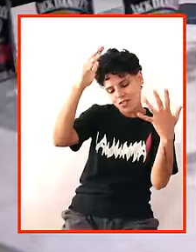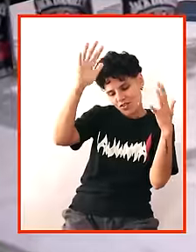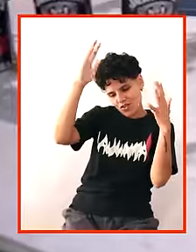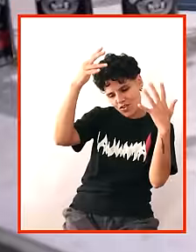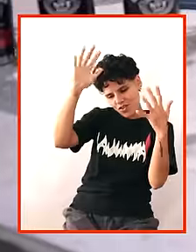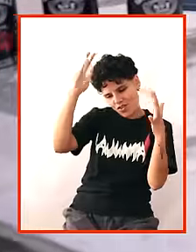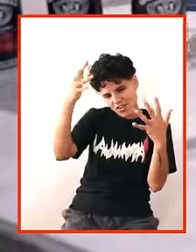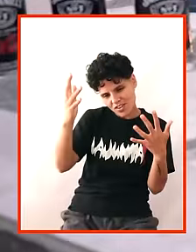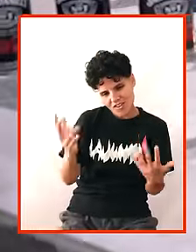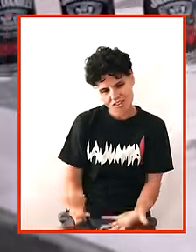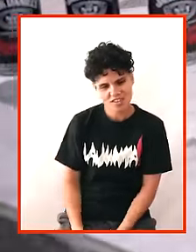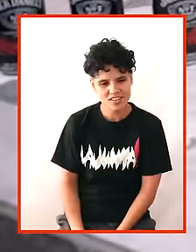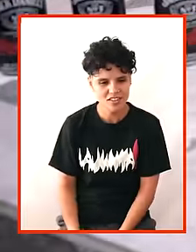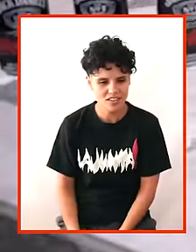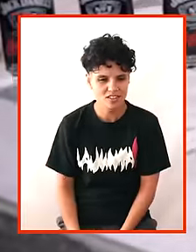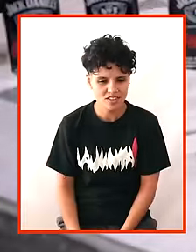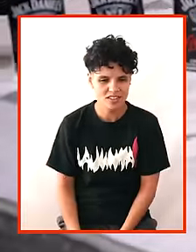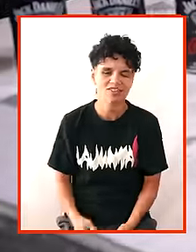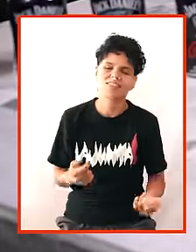cristal.